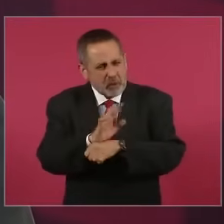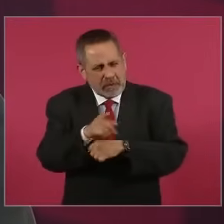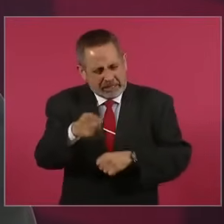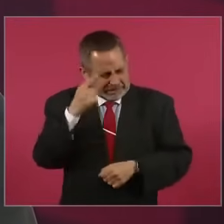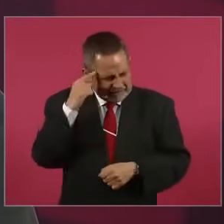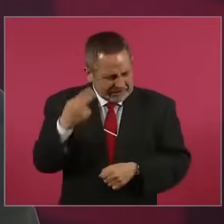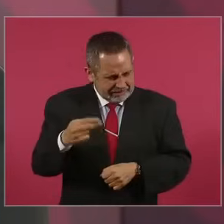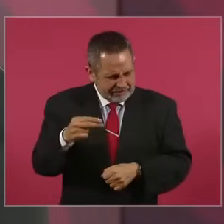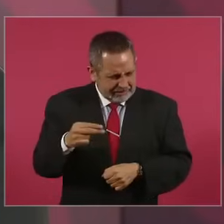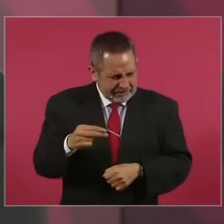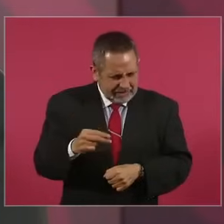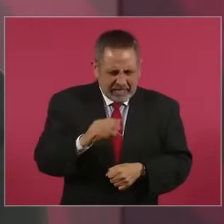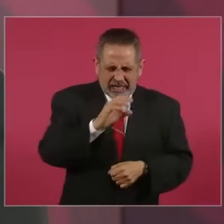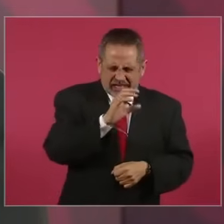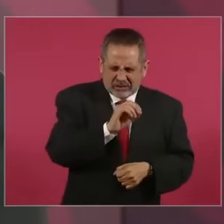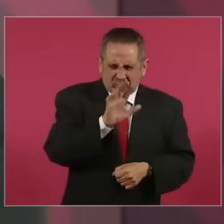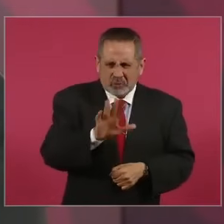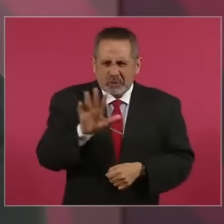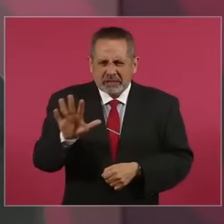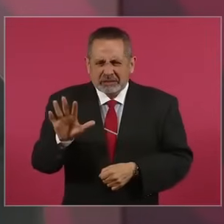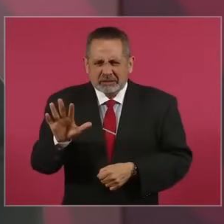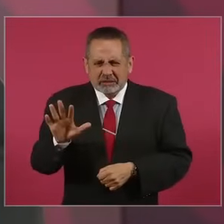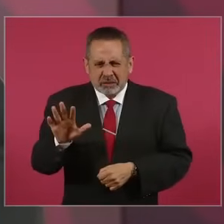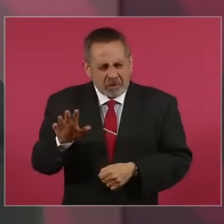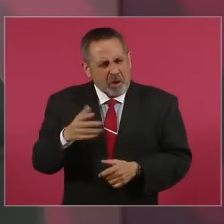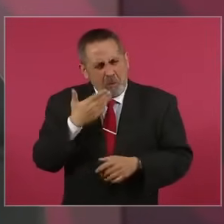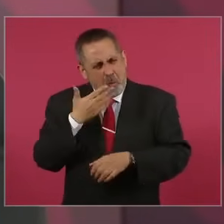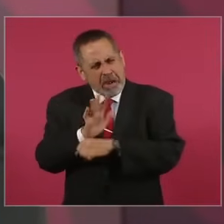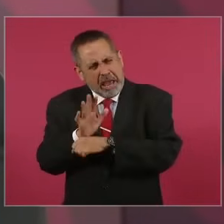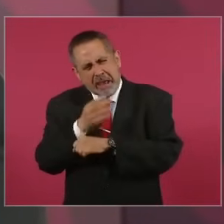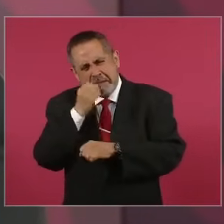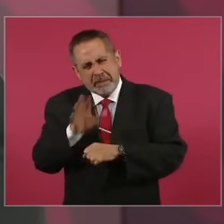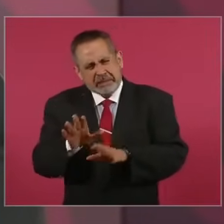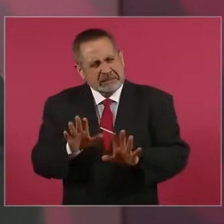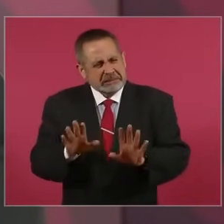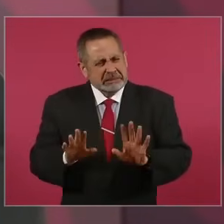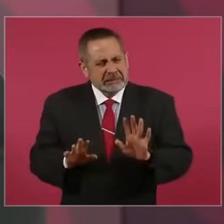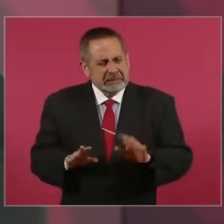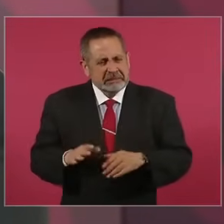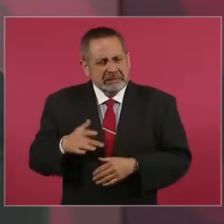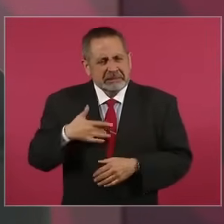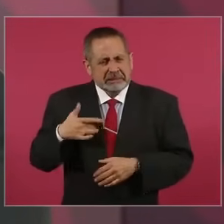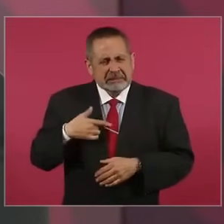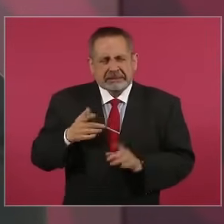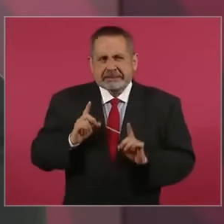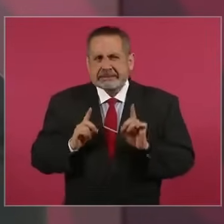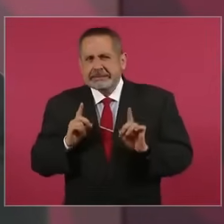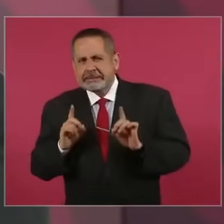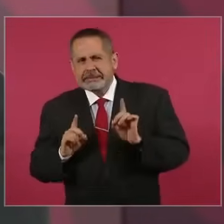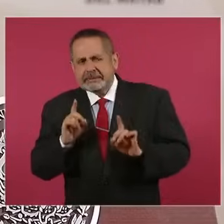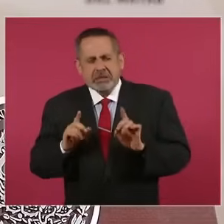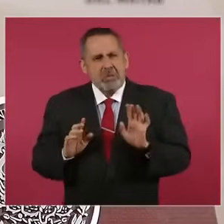se llama 055, que por cierto es buena. Yo tenía desconfianza